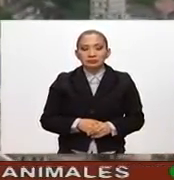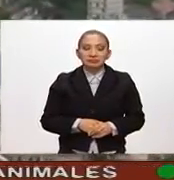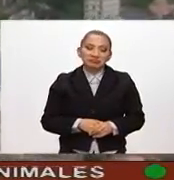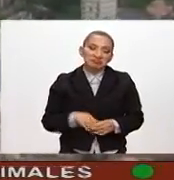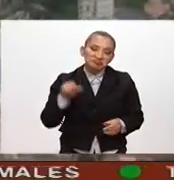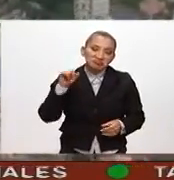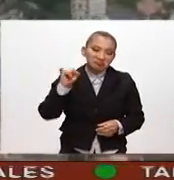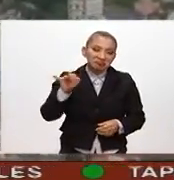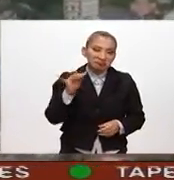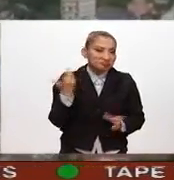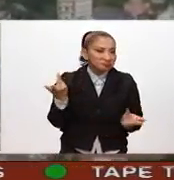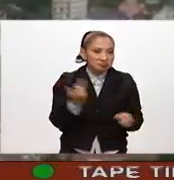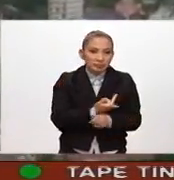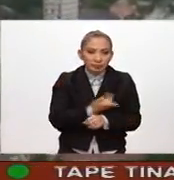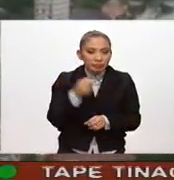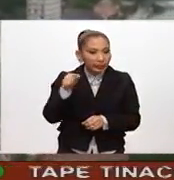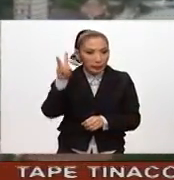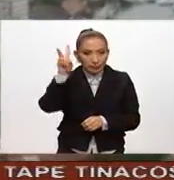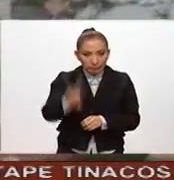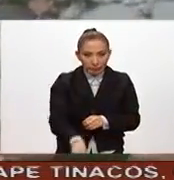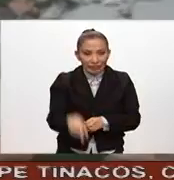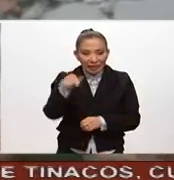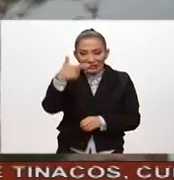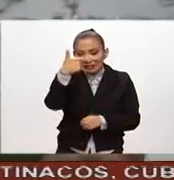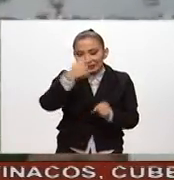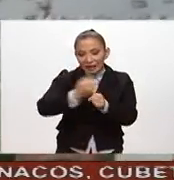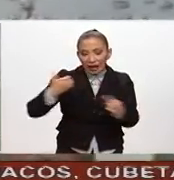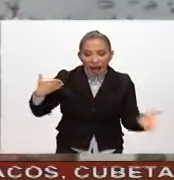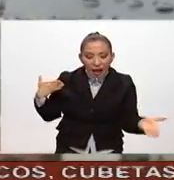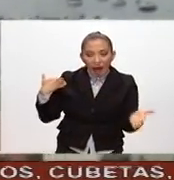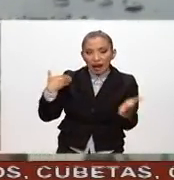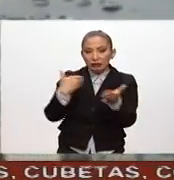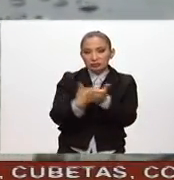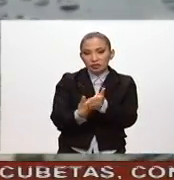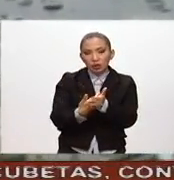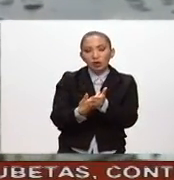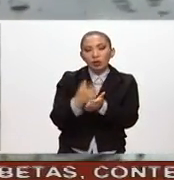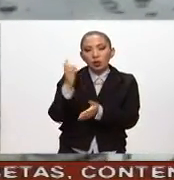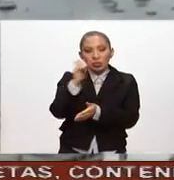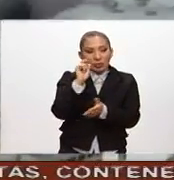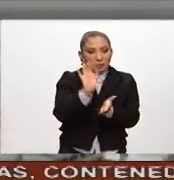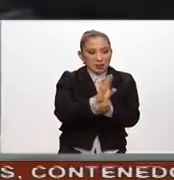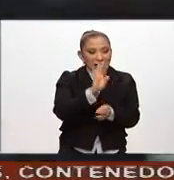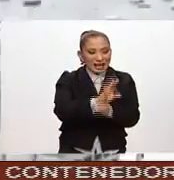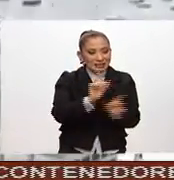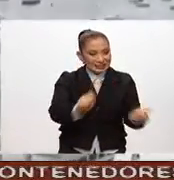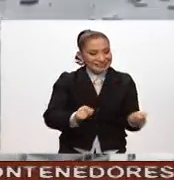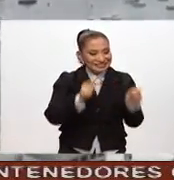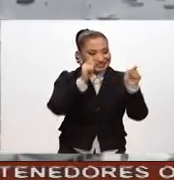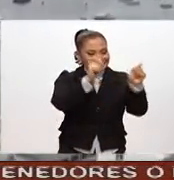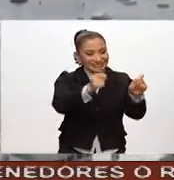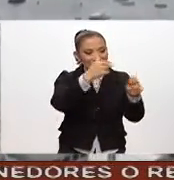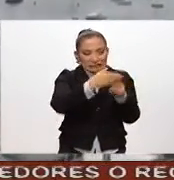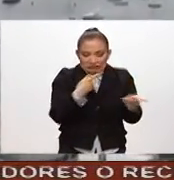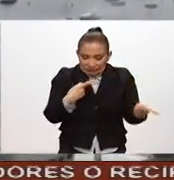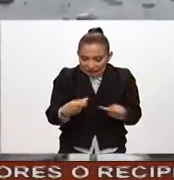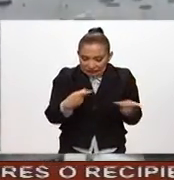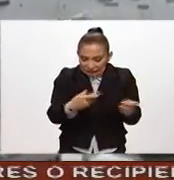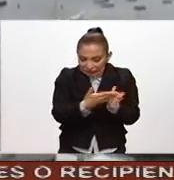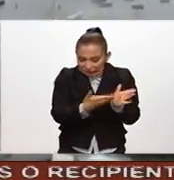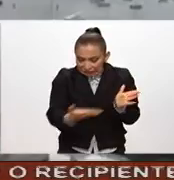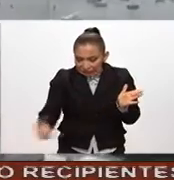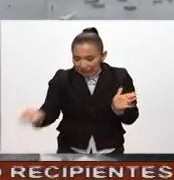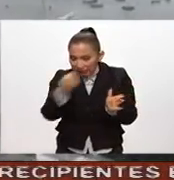Sí, lo que ha sucedido es que ciertamente estos 7 años desde que Brasil ganó los Juegos hasta la organización, pues